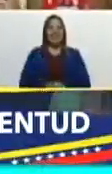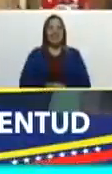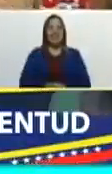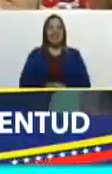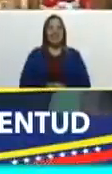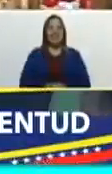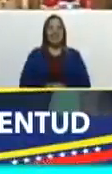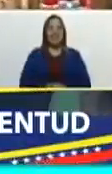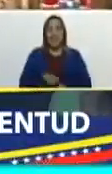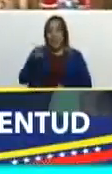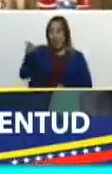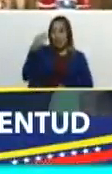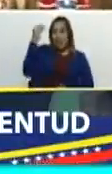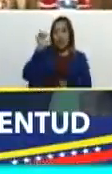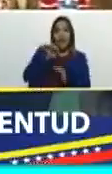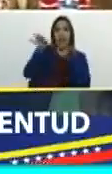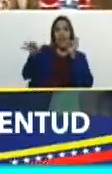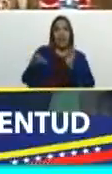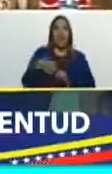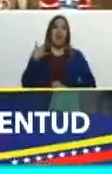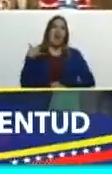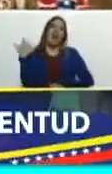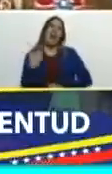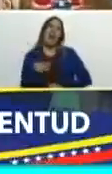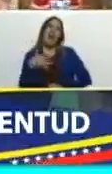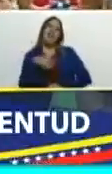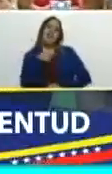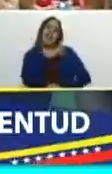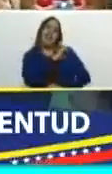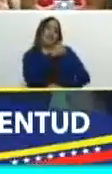Y él pensó por allá, ay, mi jefe,